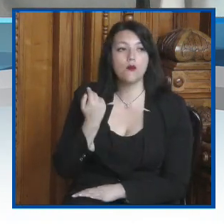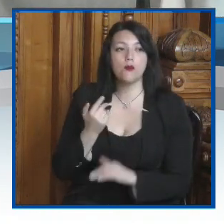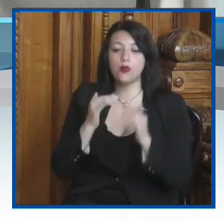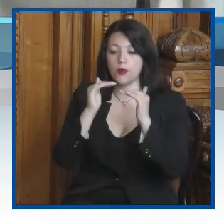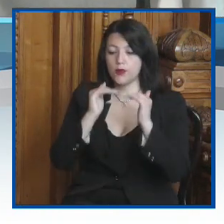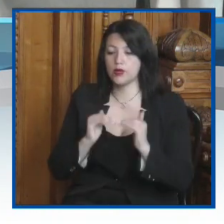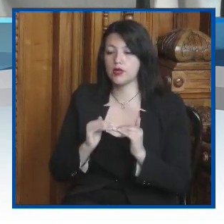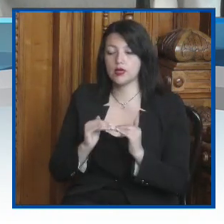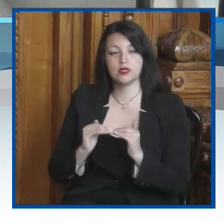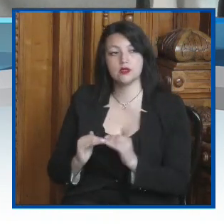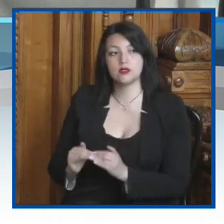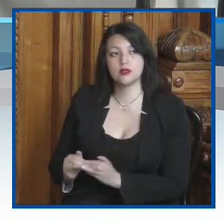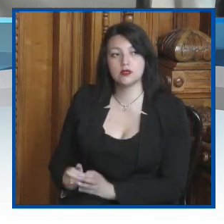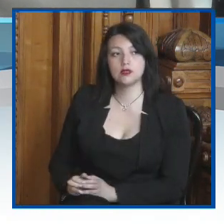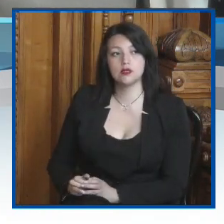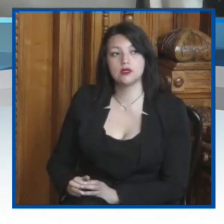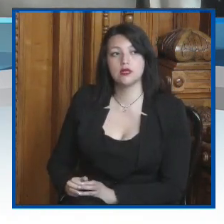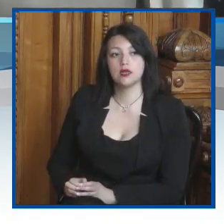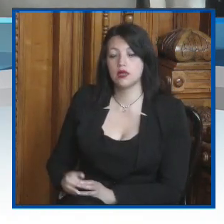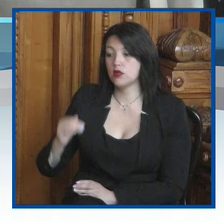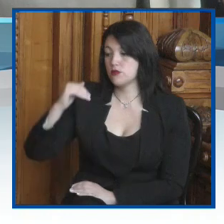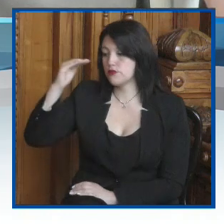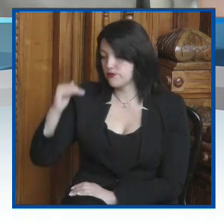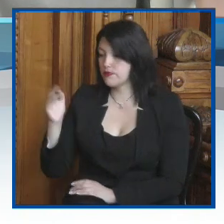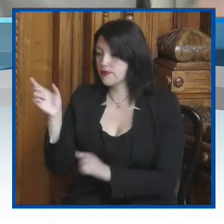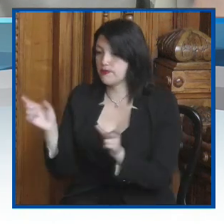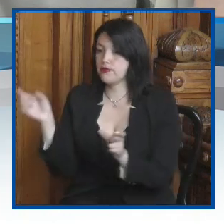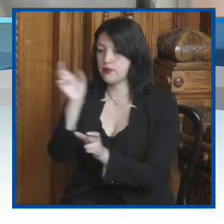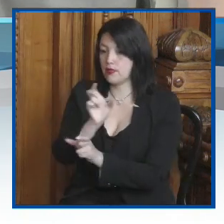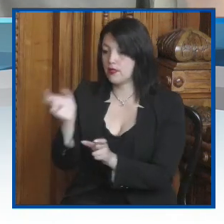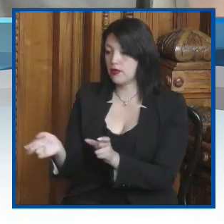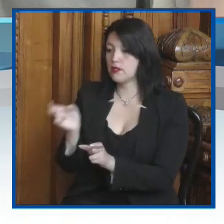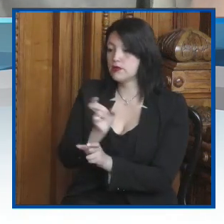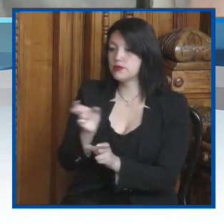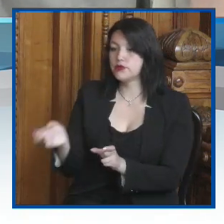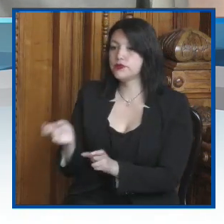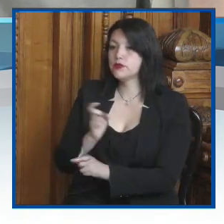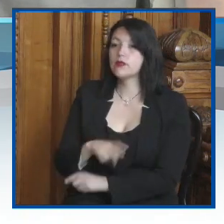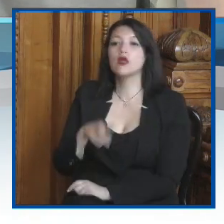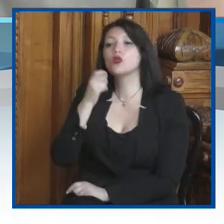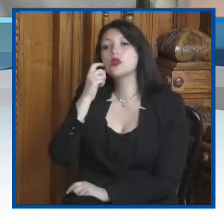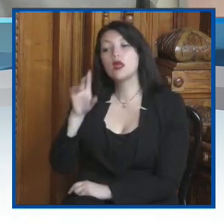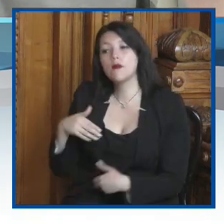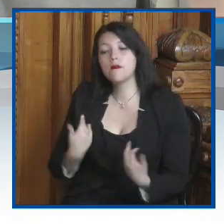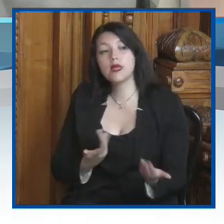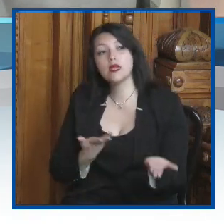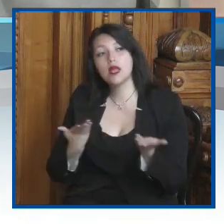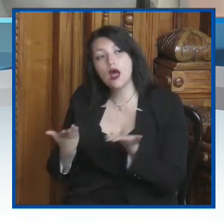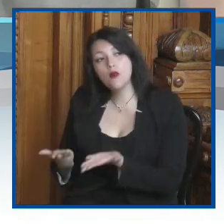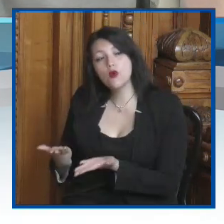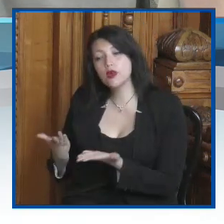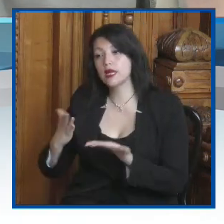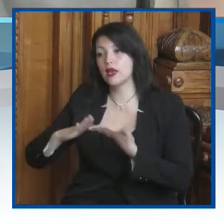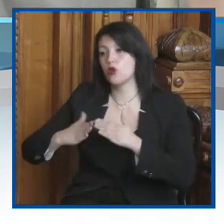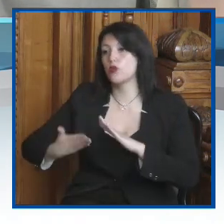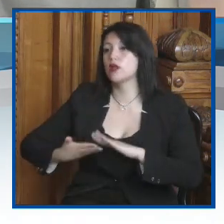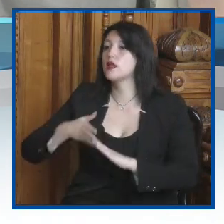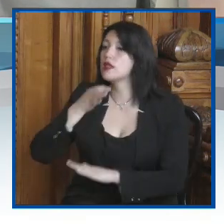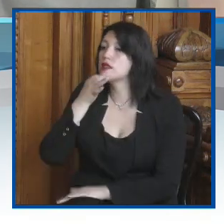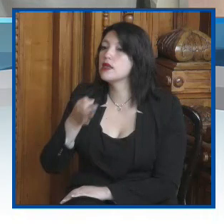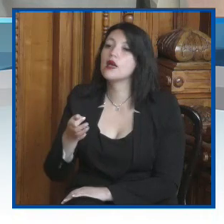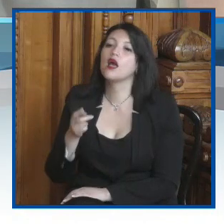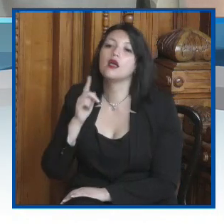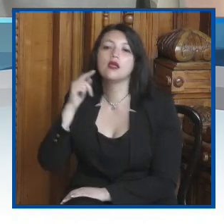cuáles proponíamos cambiarlas. Y la pusimos en Twitter y le invitamos a que la comunidad diga, bueno, a ver qué palabras